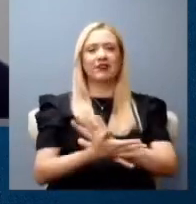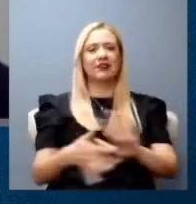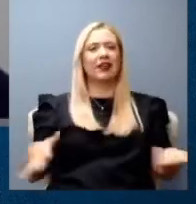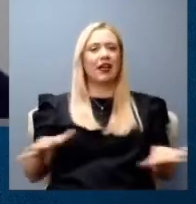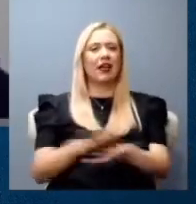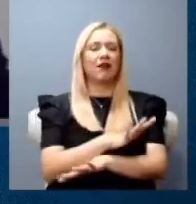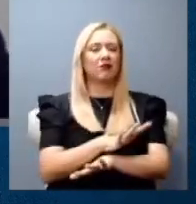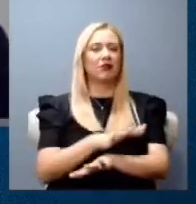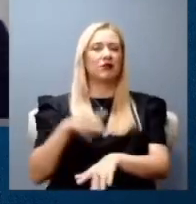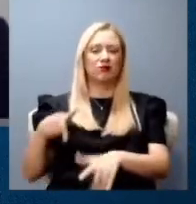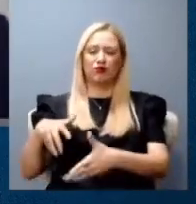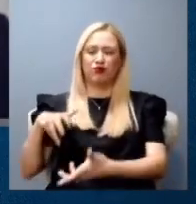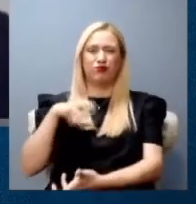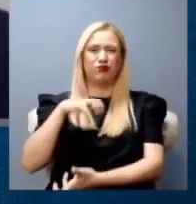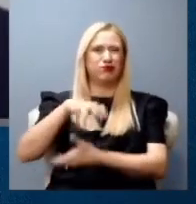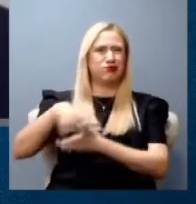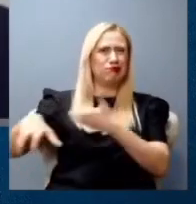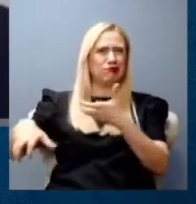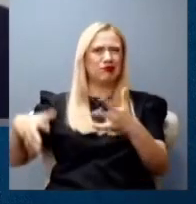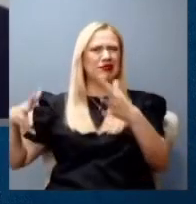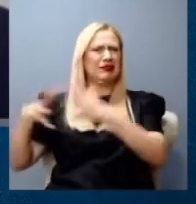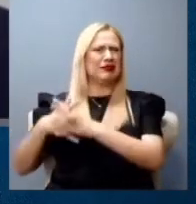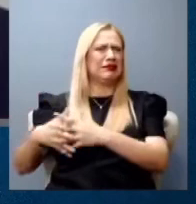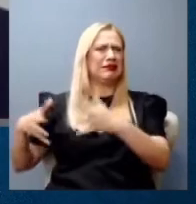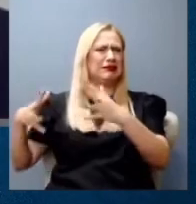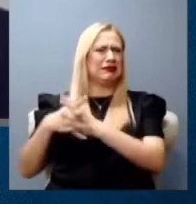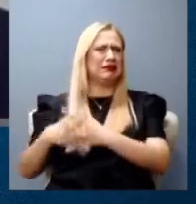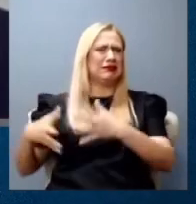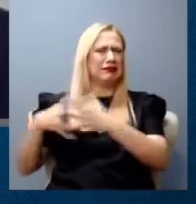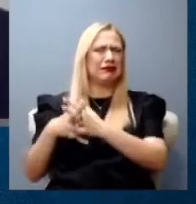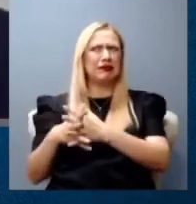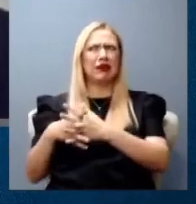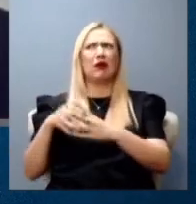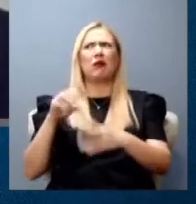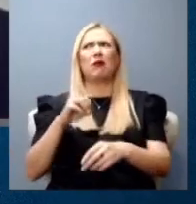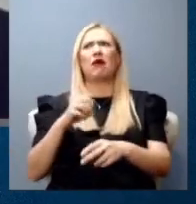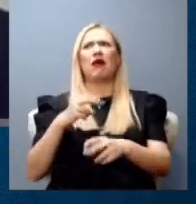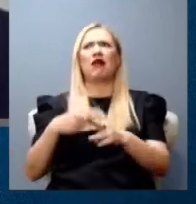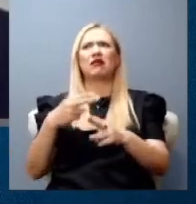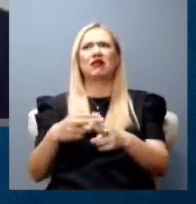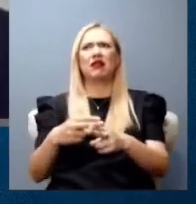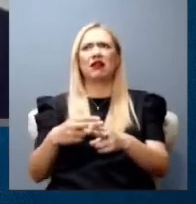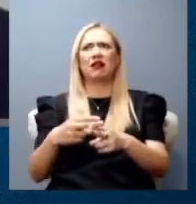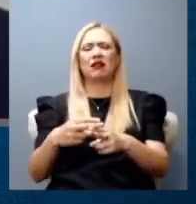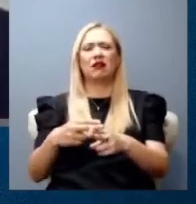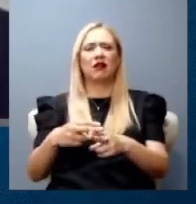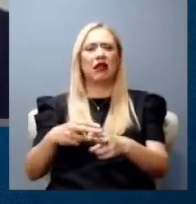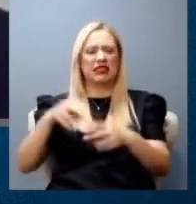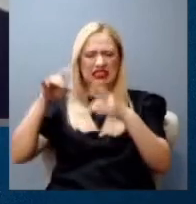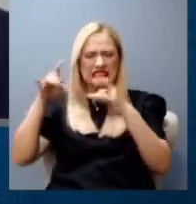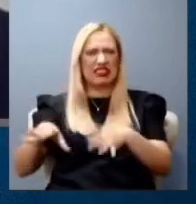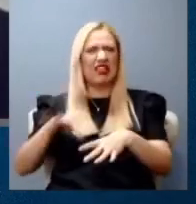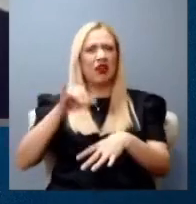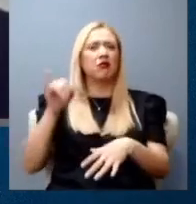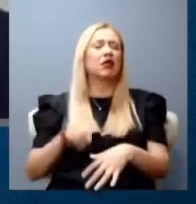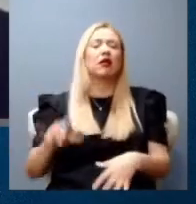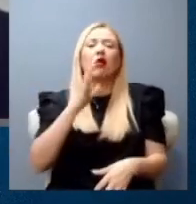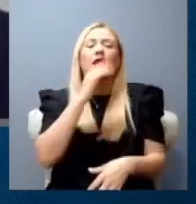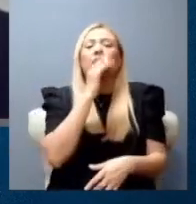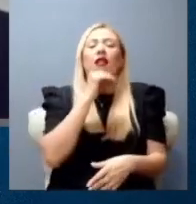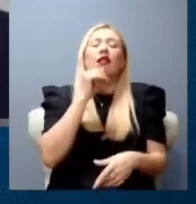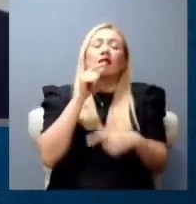esa violencia masiva, esos conflictos armados, o que incluso puede garantizar que no se vuelvan a repetir o no